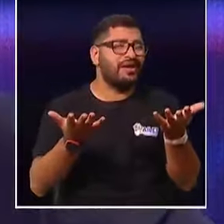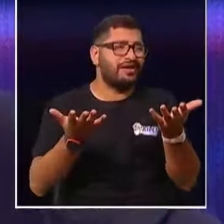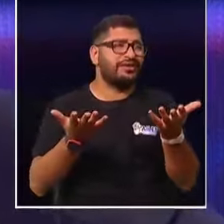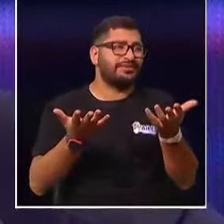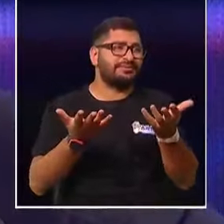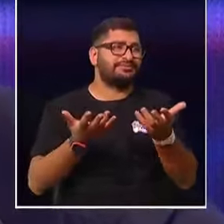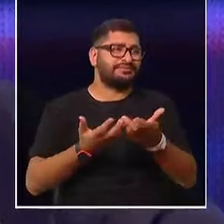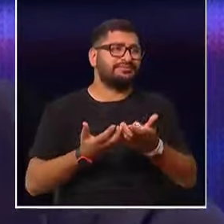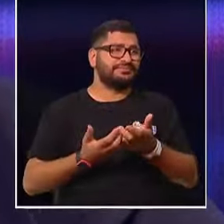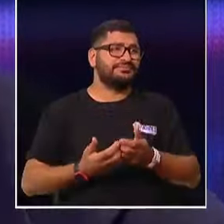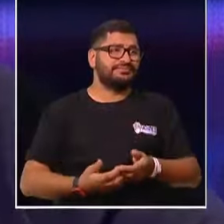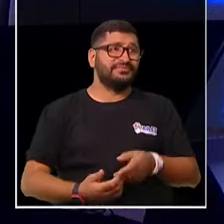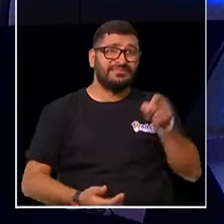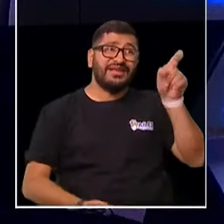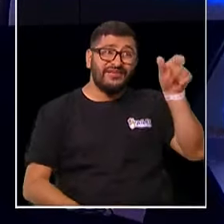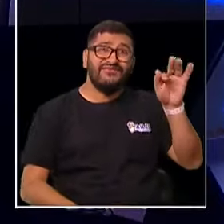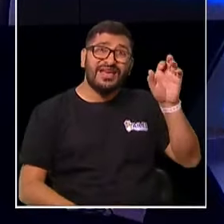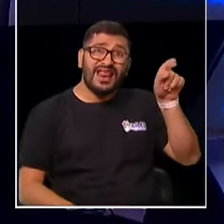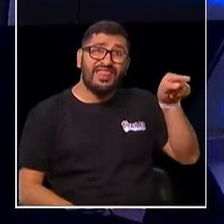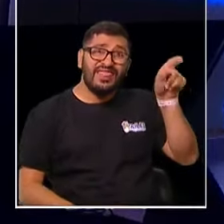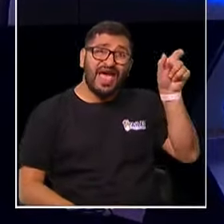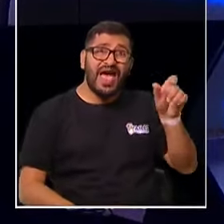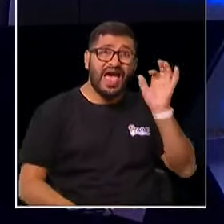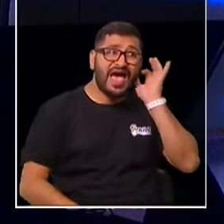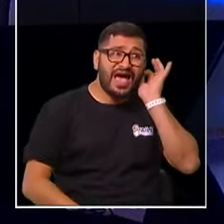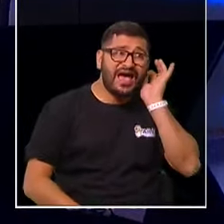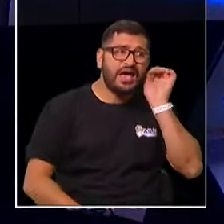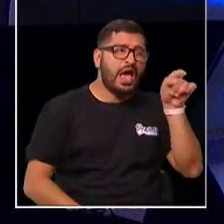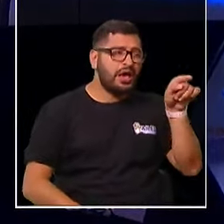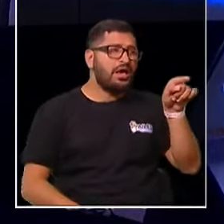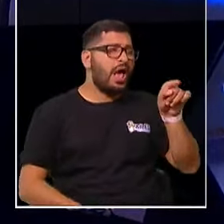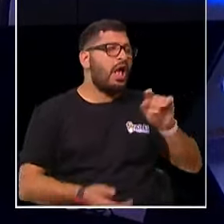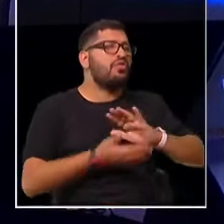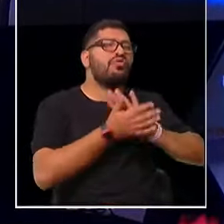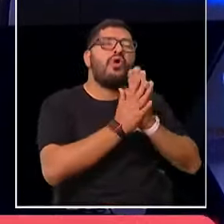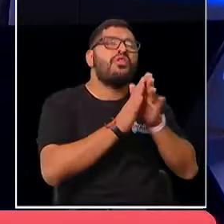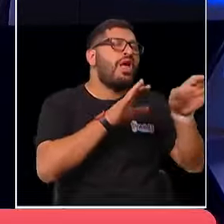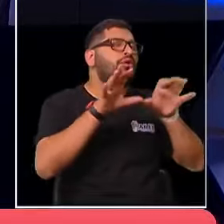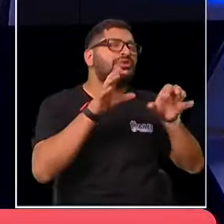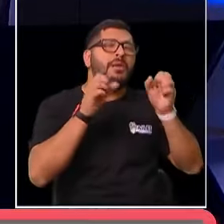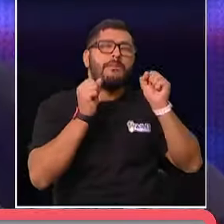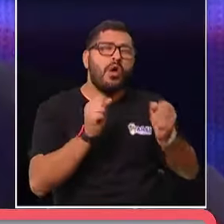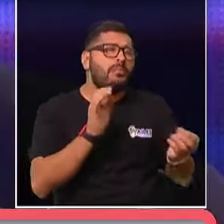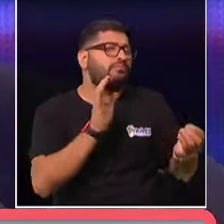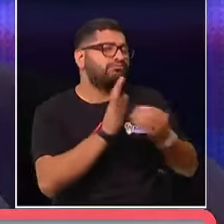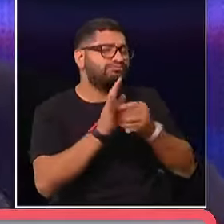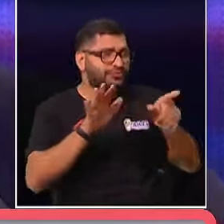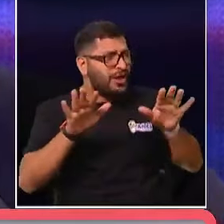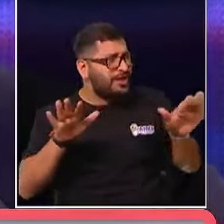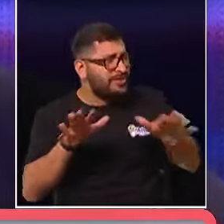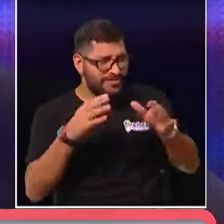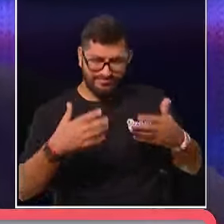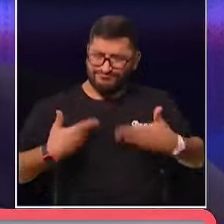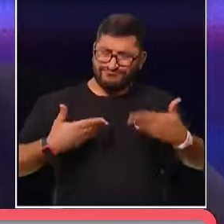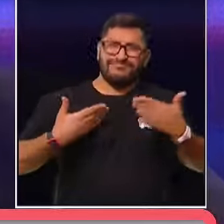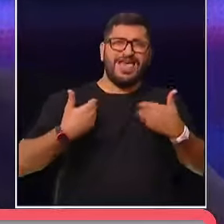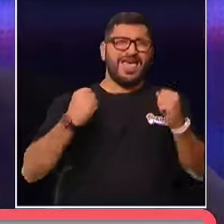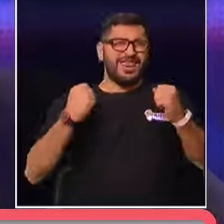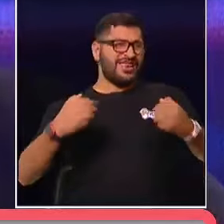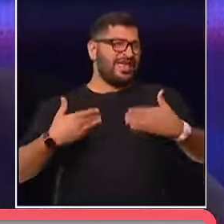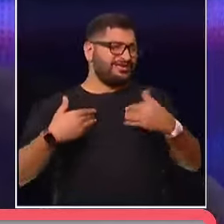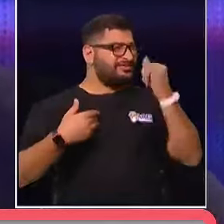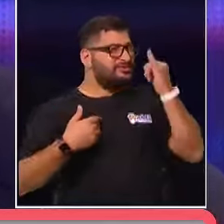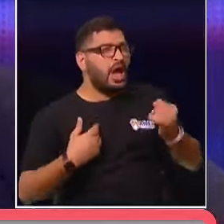con una Fernanda que siempre a todas las cosas le ponía mucha energía, desde chiquitita, de niña. Siempre le gustó el deporte, le